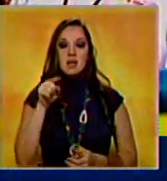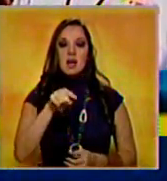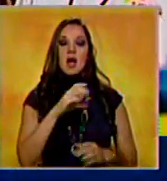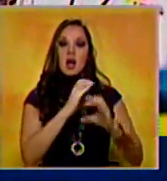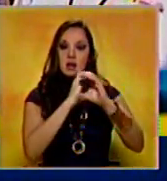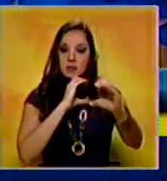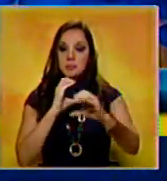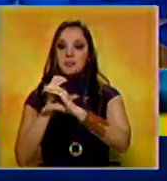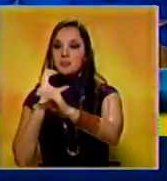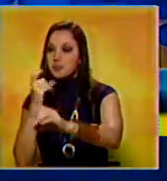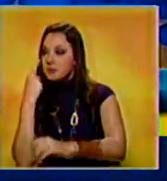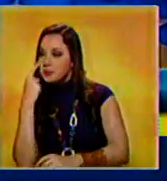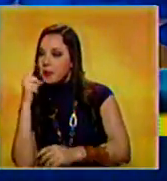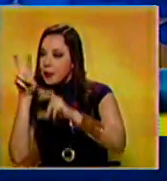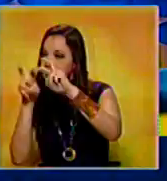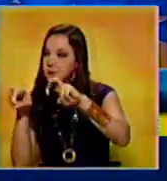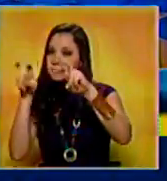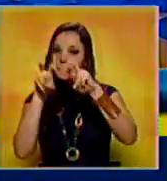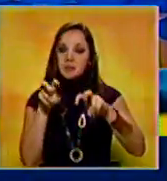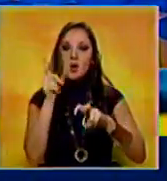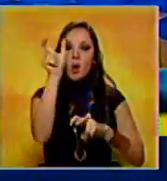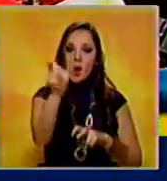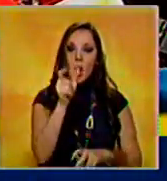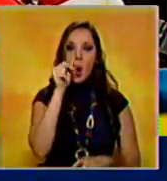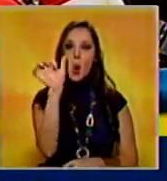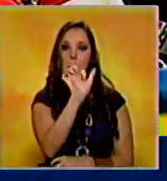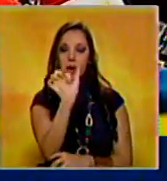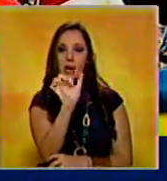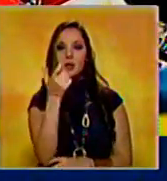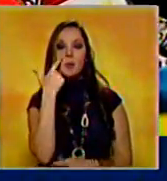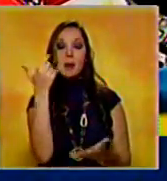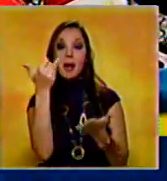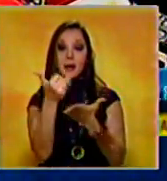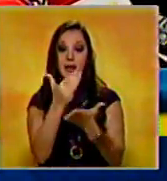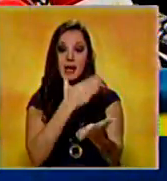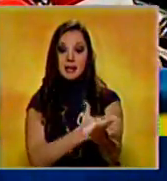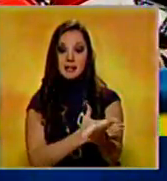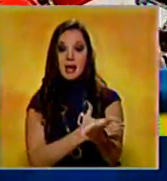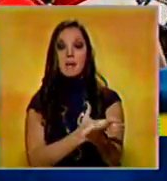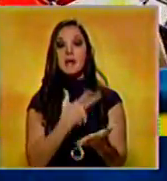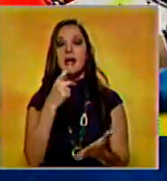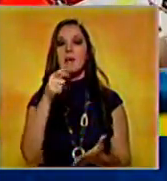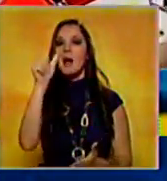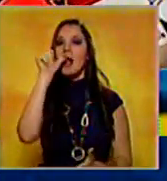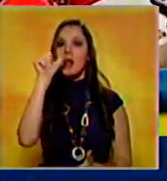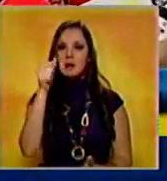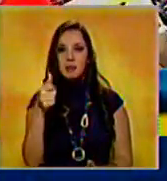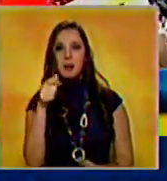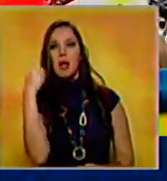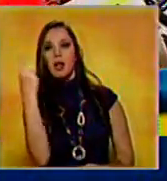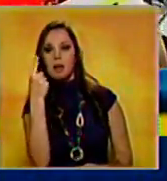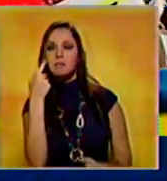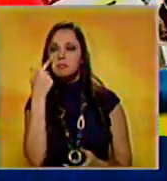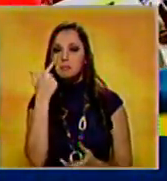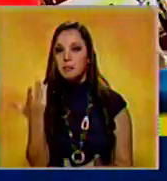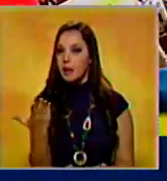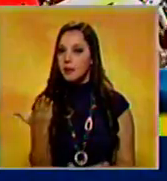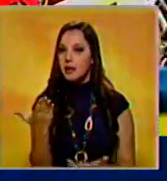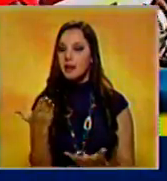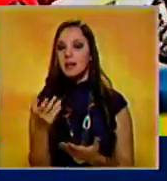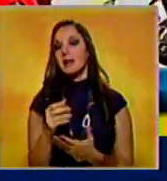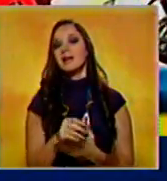unidad por unidad, conductor por conductor, haciéndole las pruebas toxicológicas, pruebas